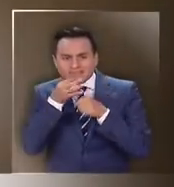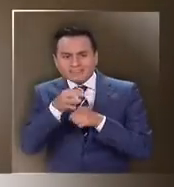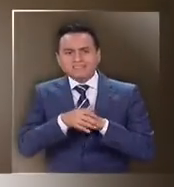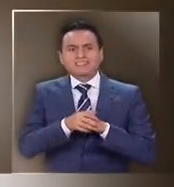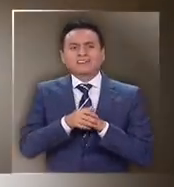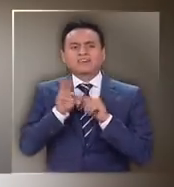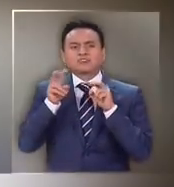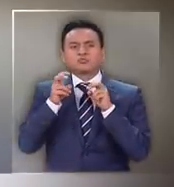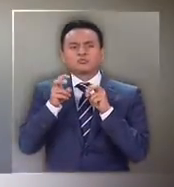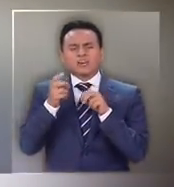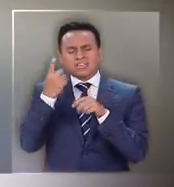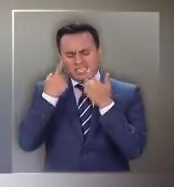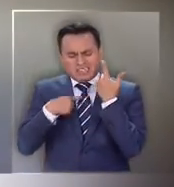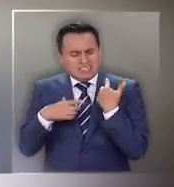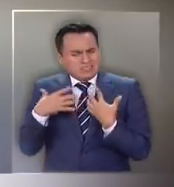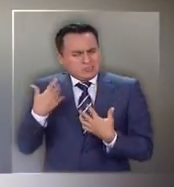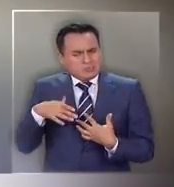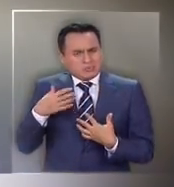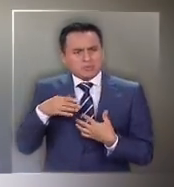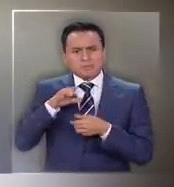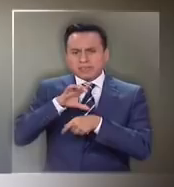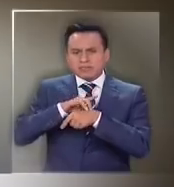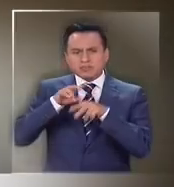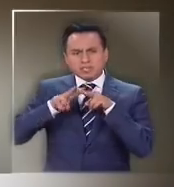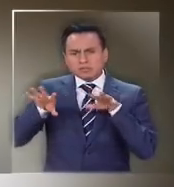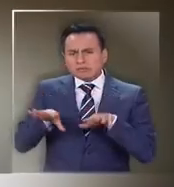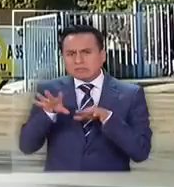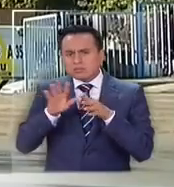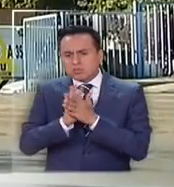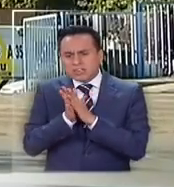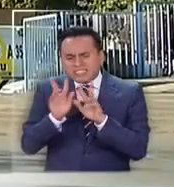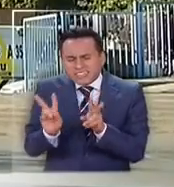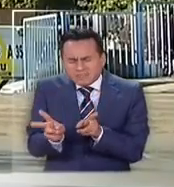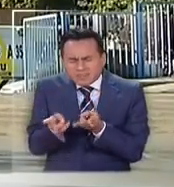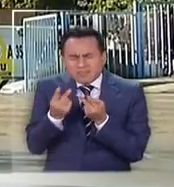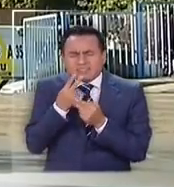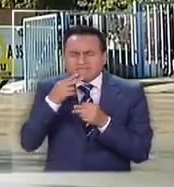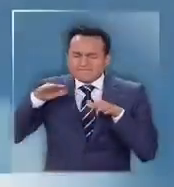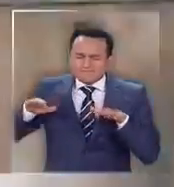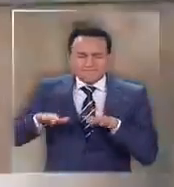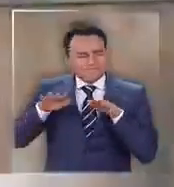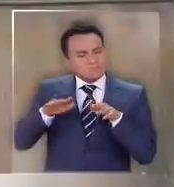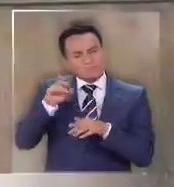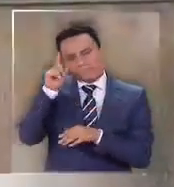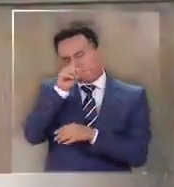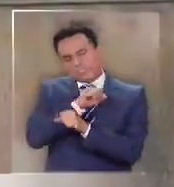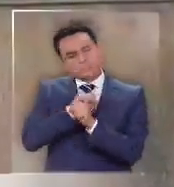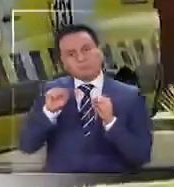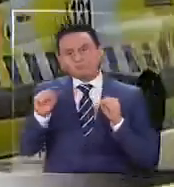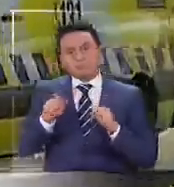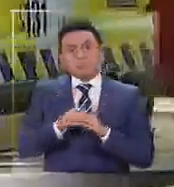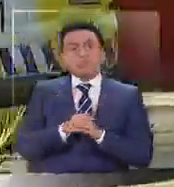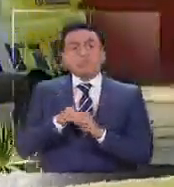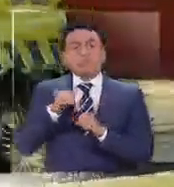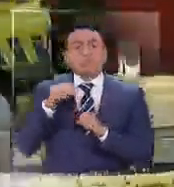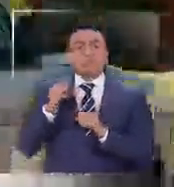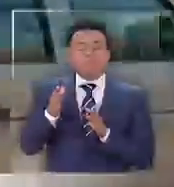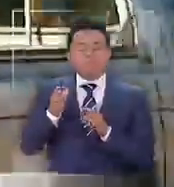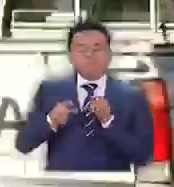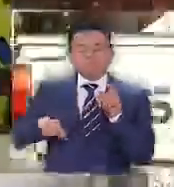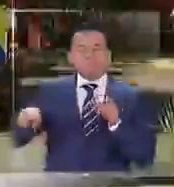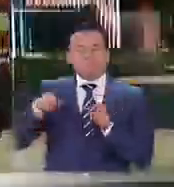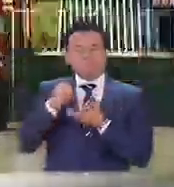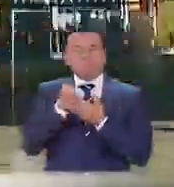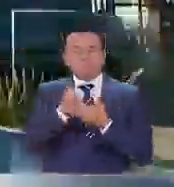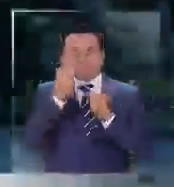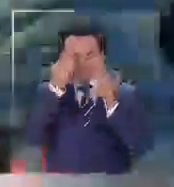era la magnitud de sus heridas que los médicos hicieron todo lo posible por salvarle la vida, pero fue imposible. Hoy ellos están con